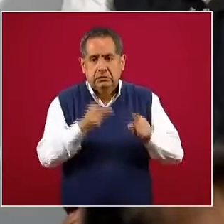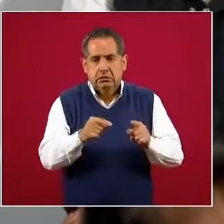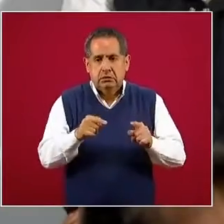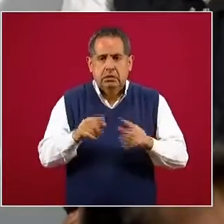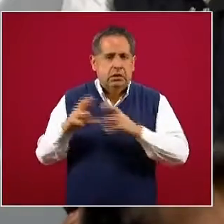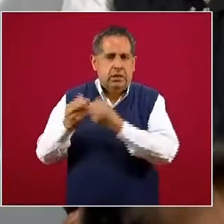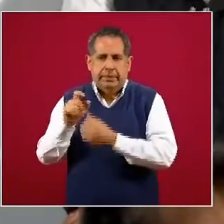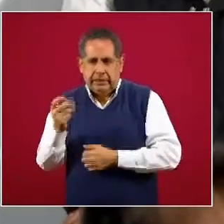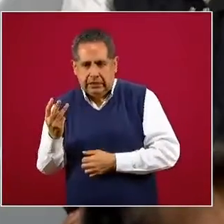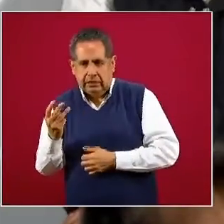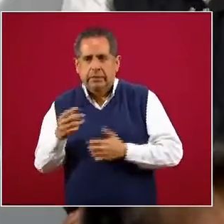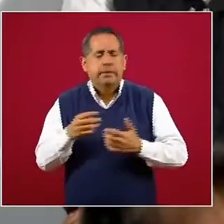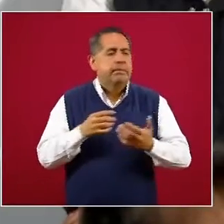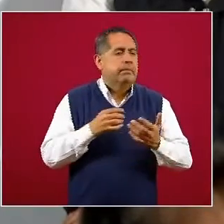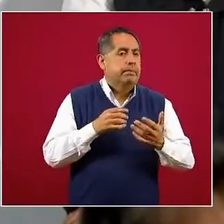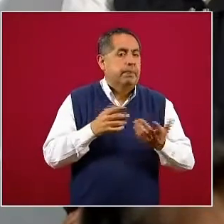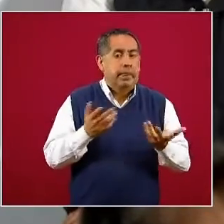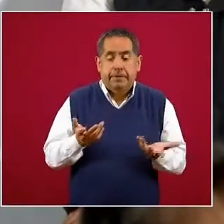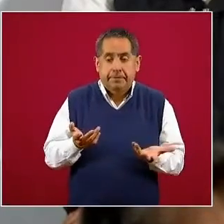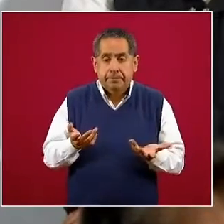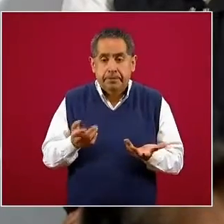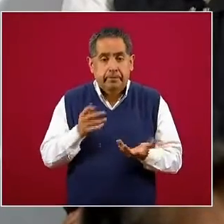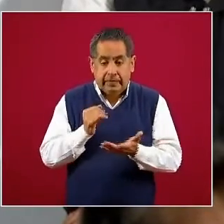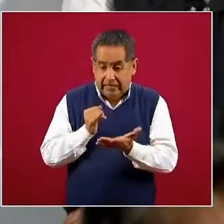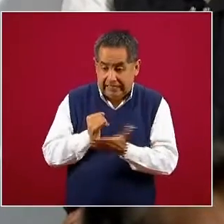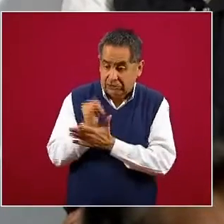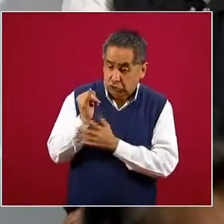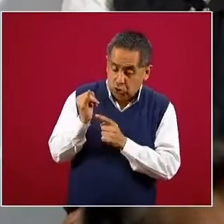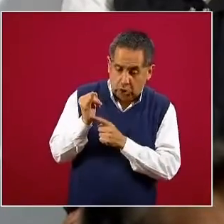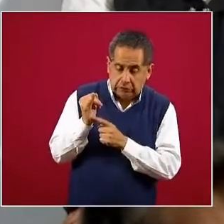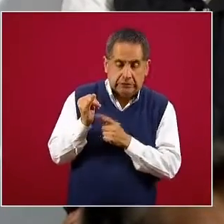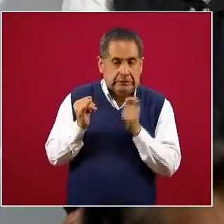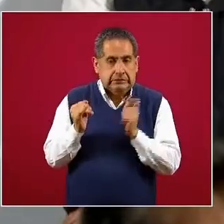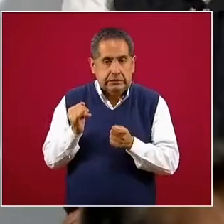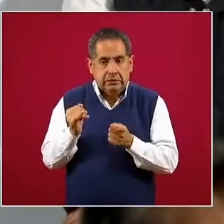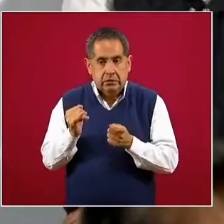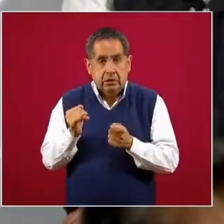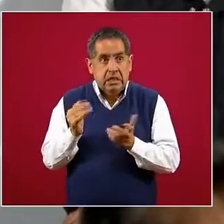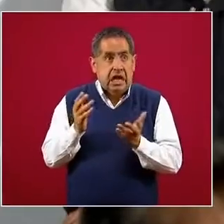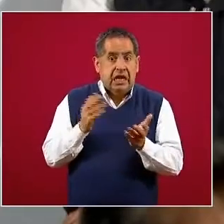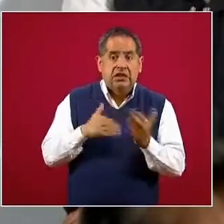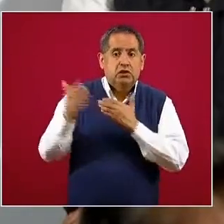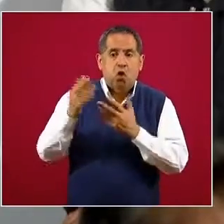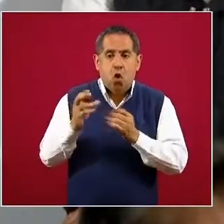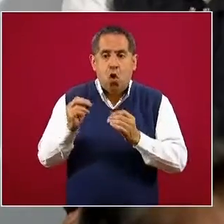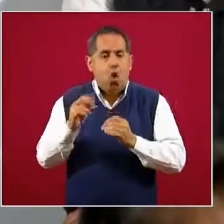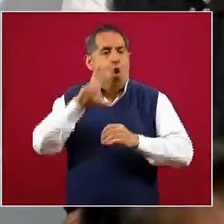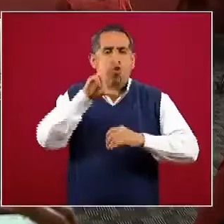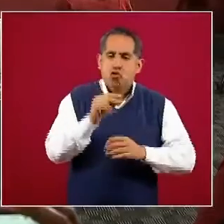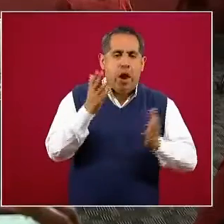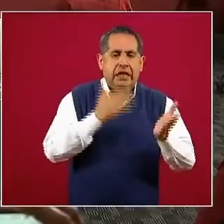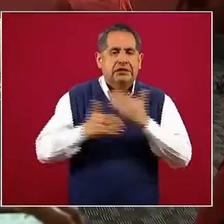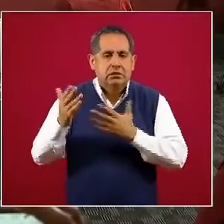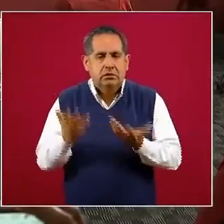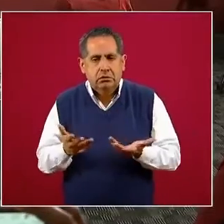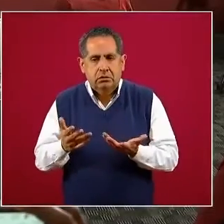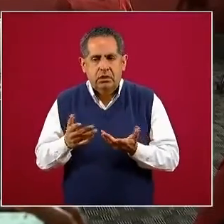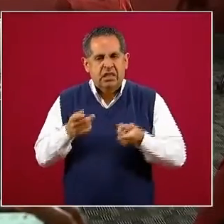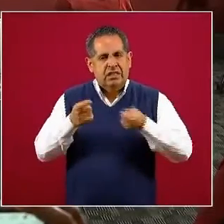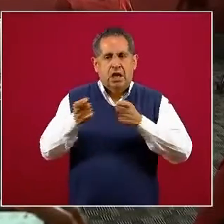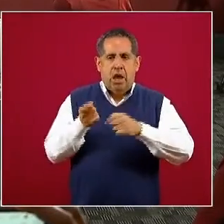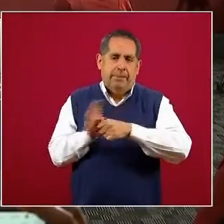están contempladas en las leyes, diversas leyes, reglamentos, etc. Y una cosa que frecuentemente se